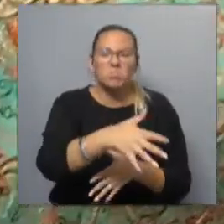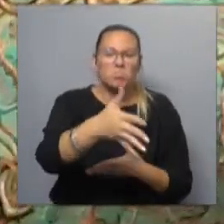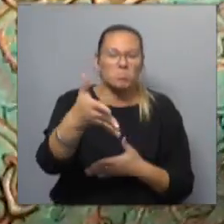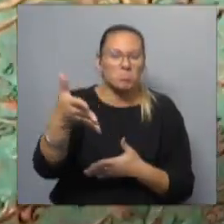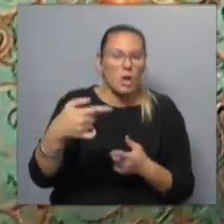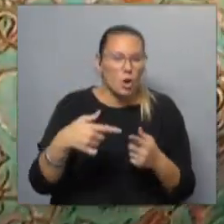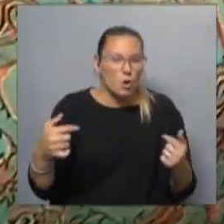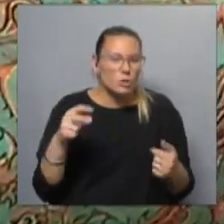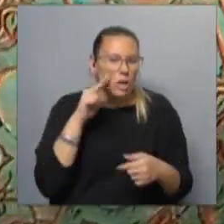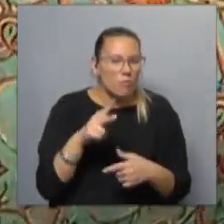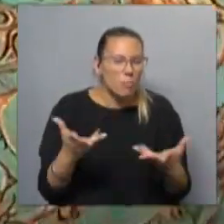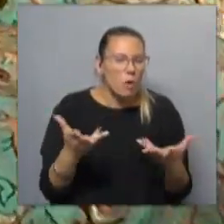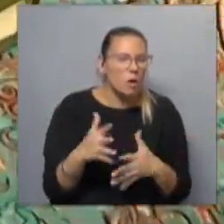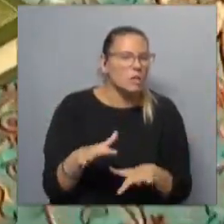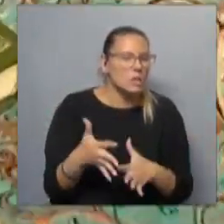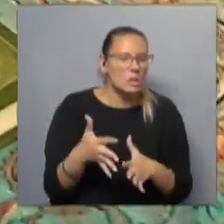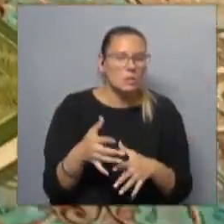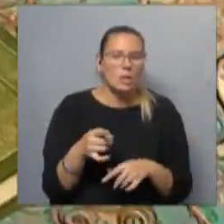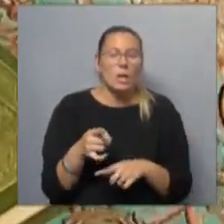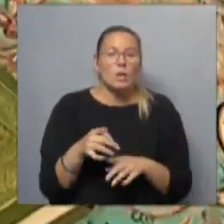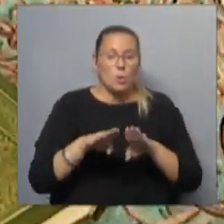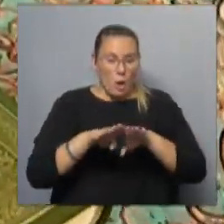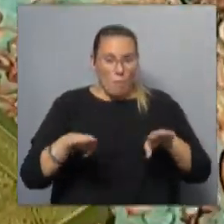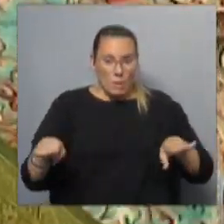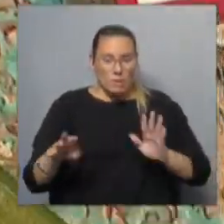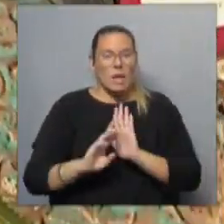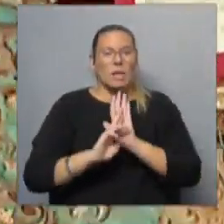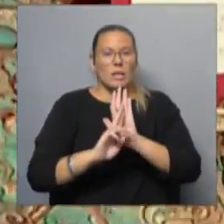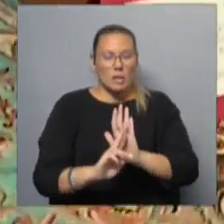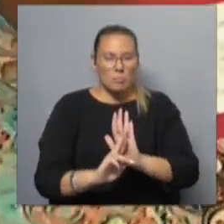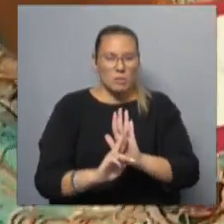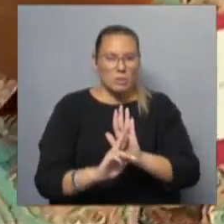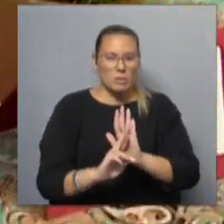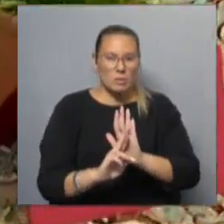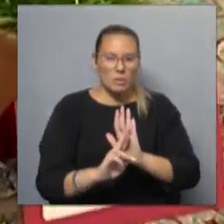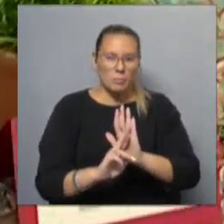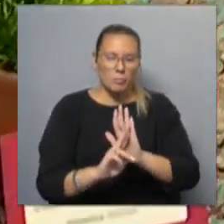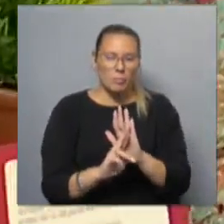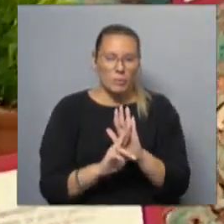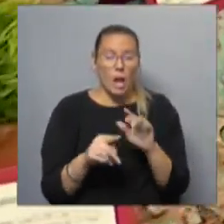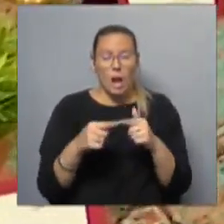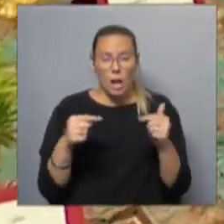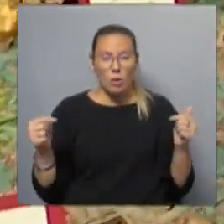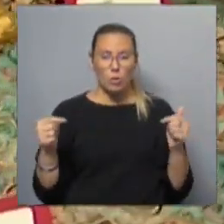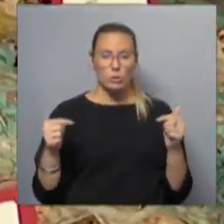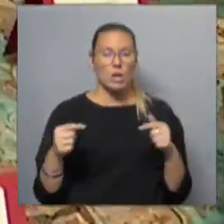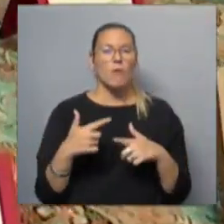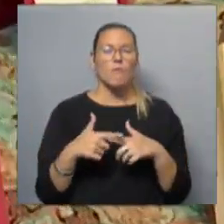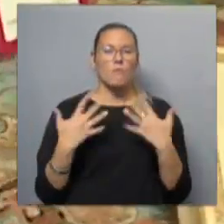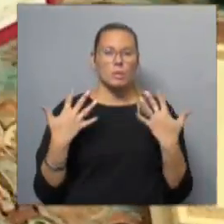todo esto que podemos ver? Lo que tenemos acá es una mesa representativa de lo que se reúne para el